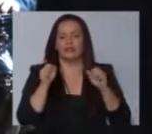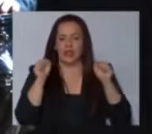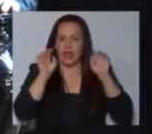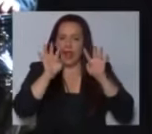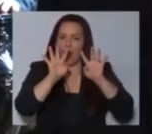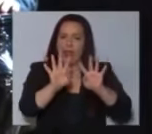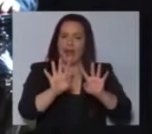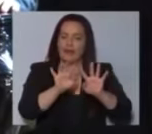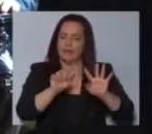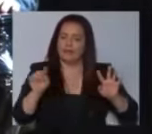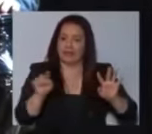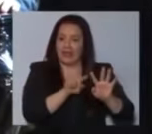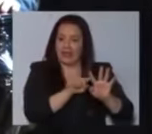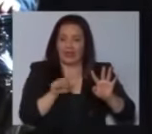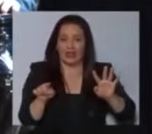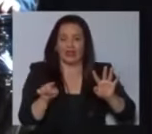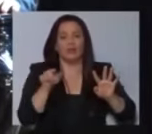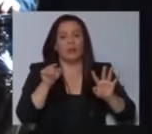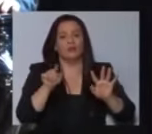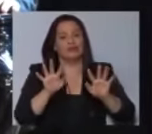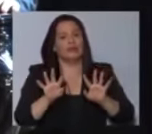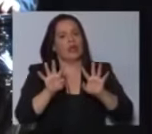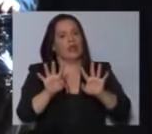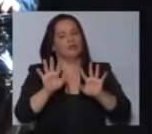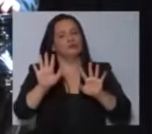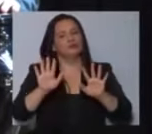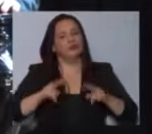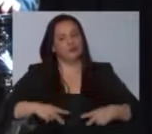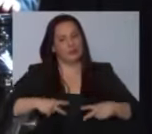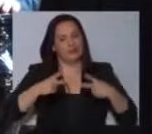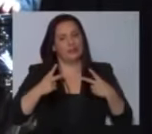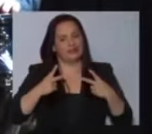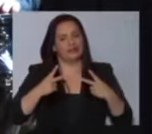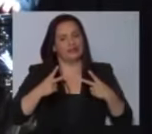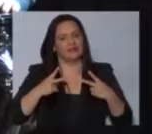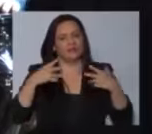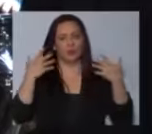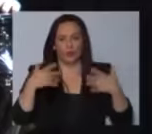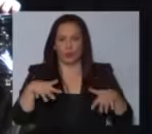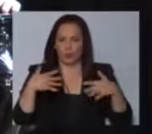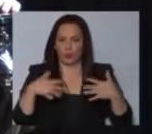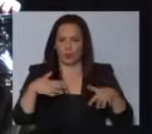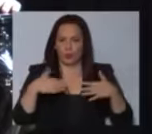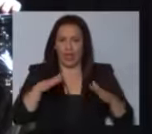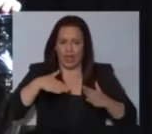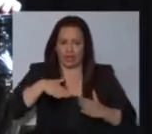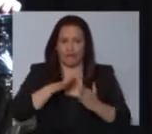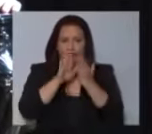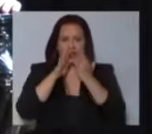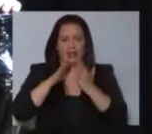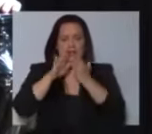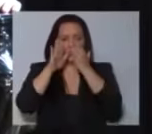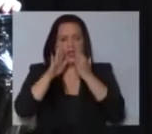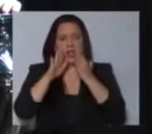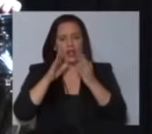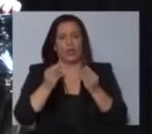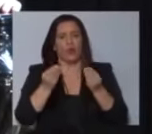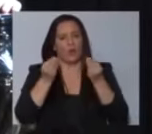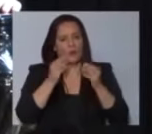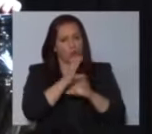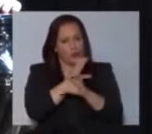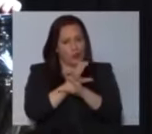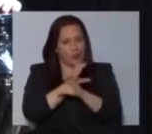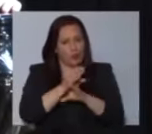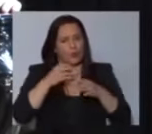que pese a estar exponiendo sus vidas, enfrentan con mística esta emergencia. Y